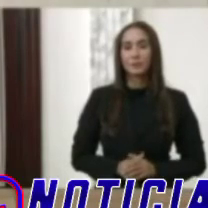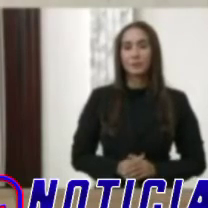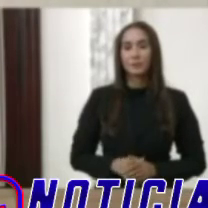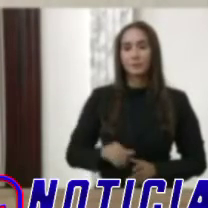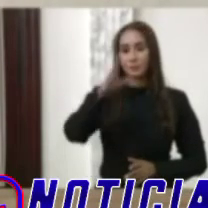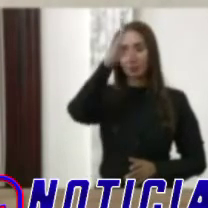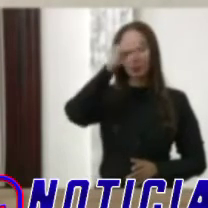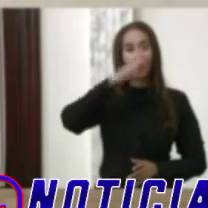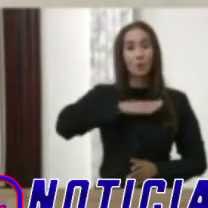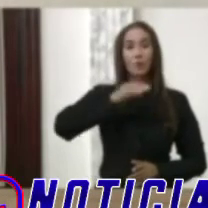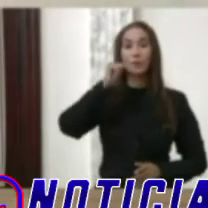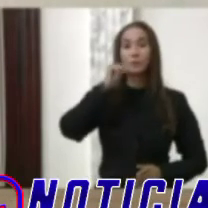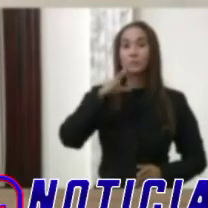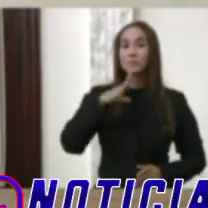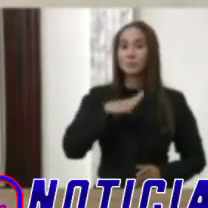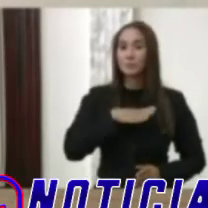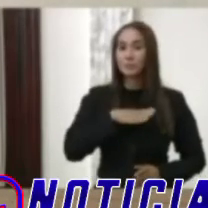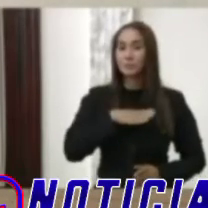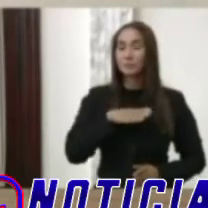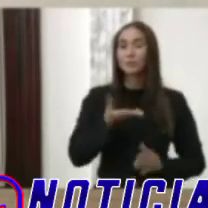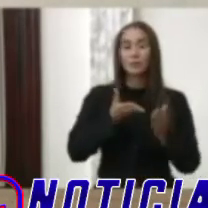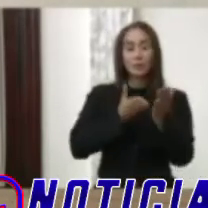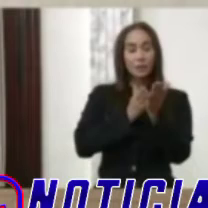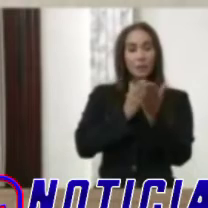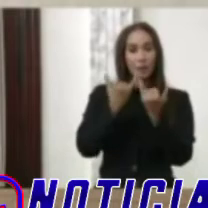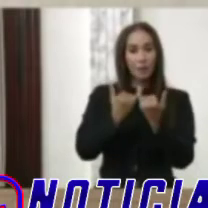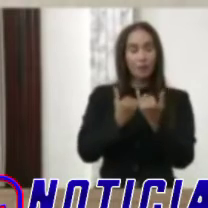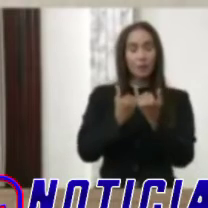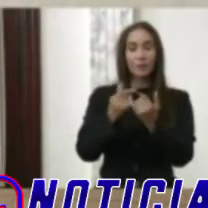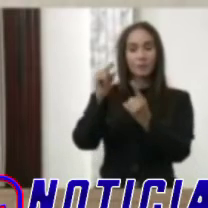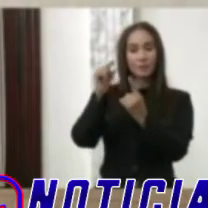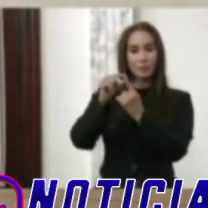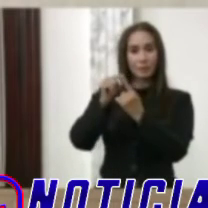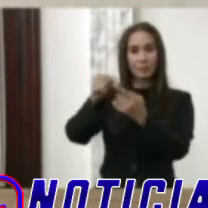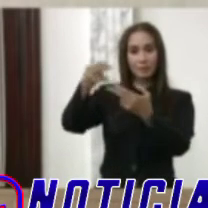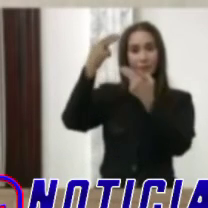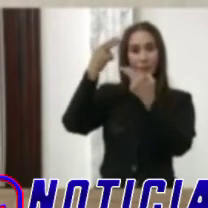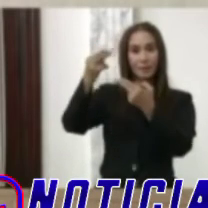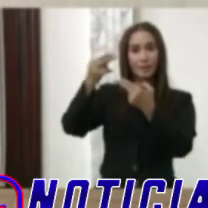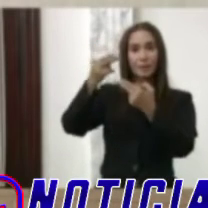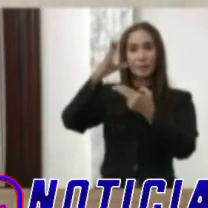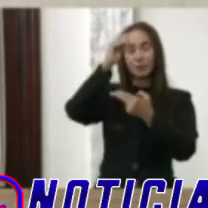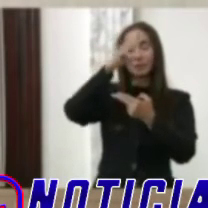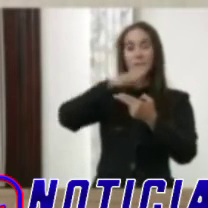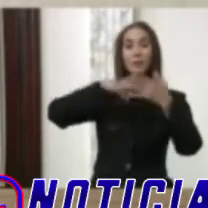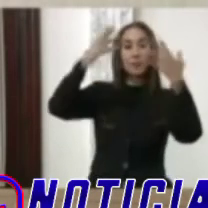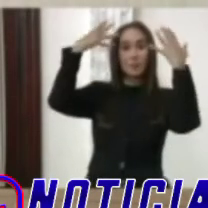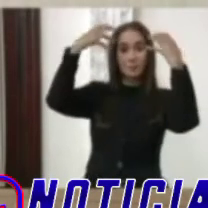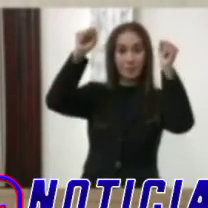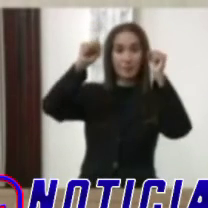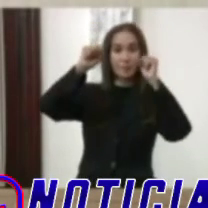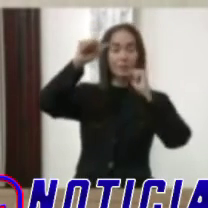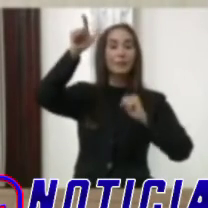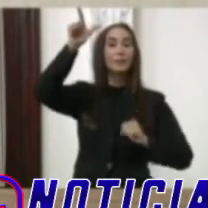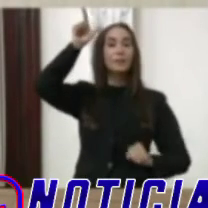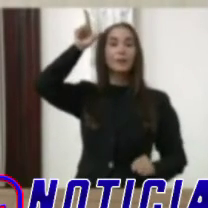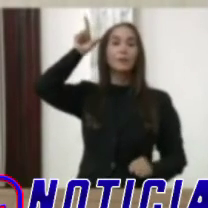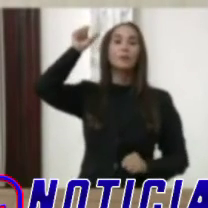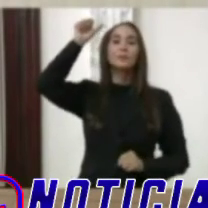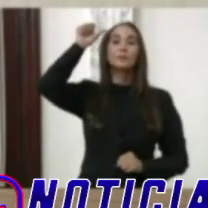Señoras y señores, introducimos las palabras del excelentísimo señor presidente de la República, Luis